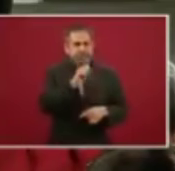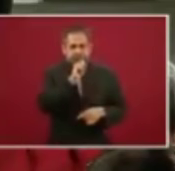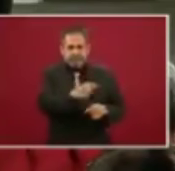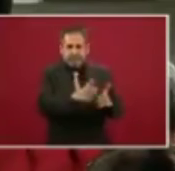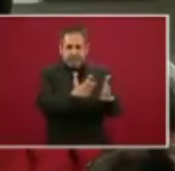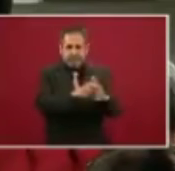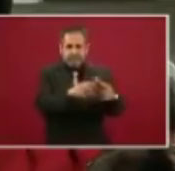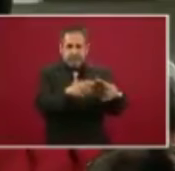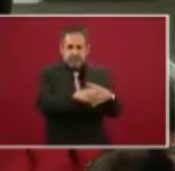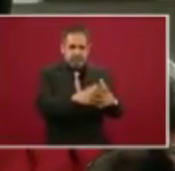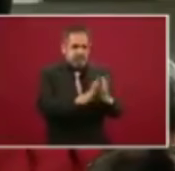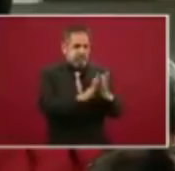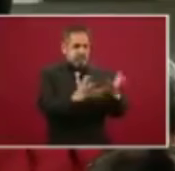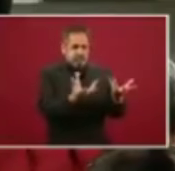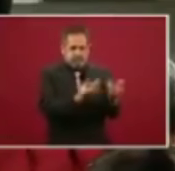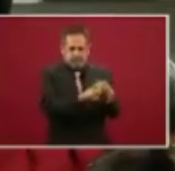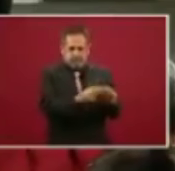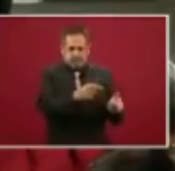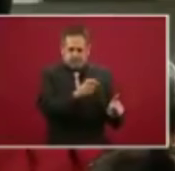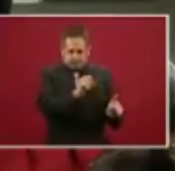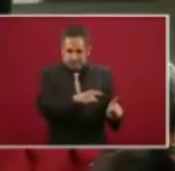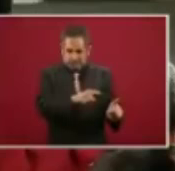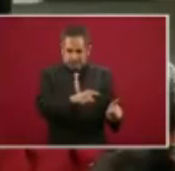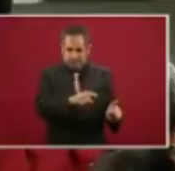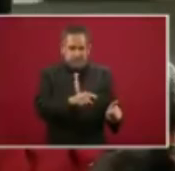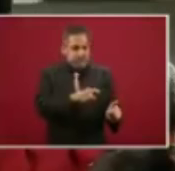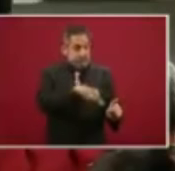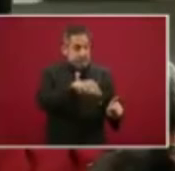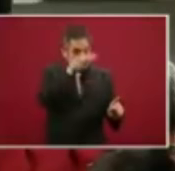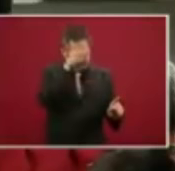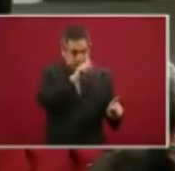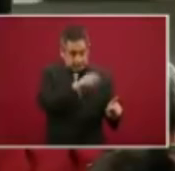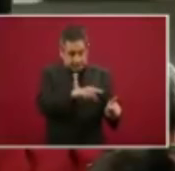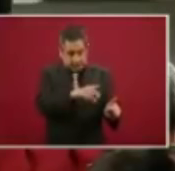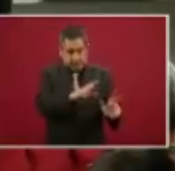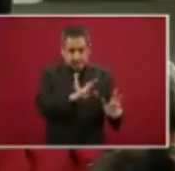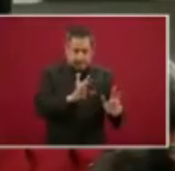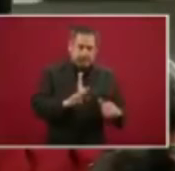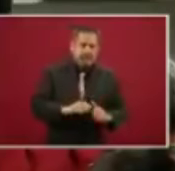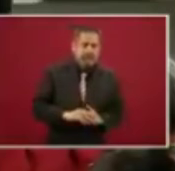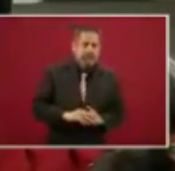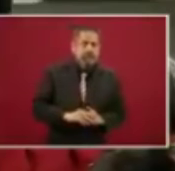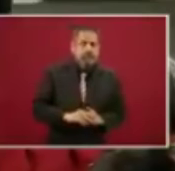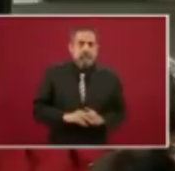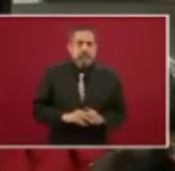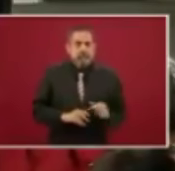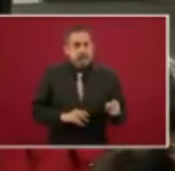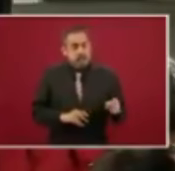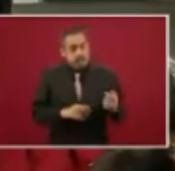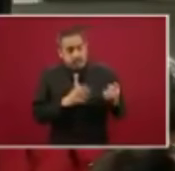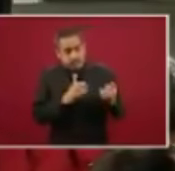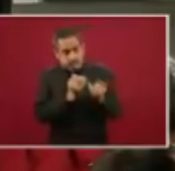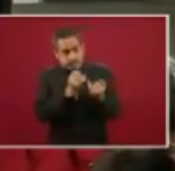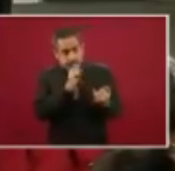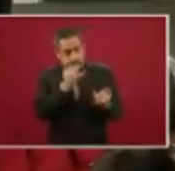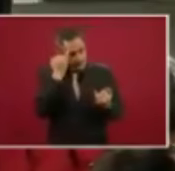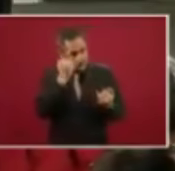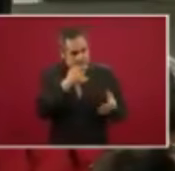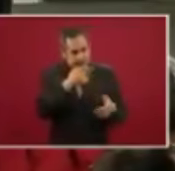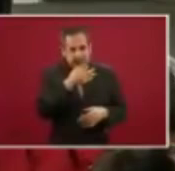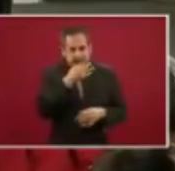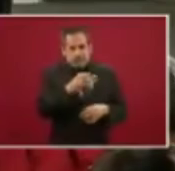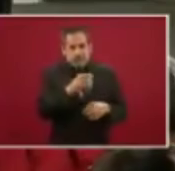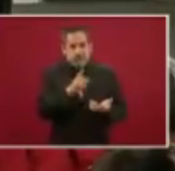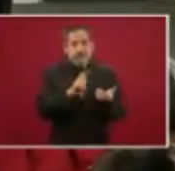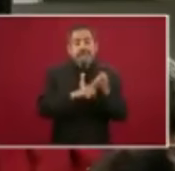participan y coinciden con este propósito y quienes